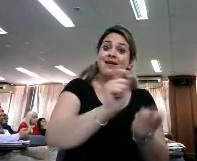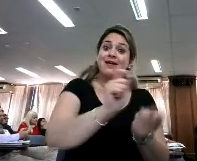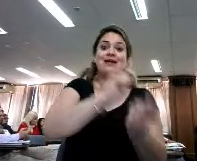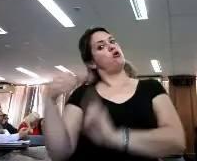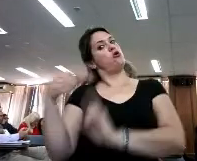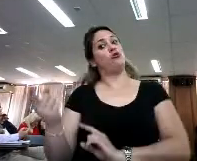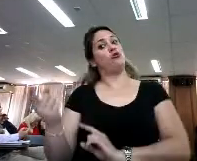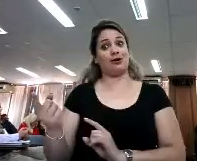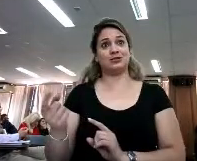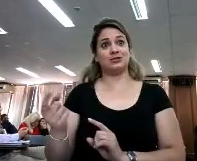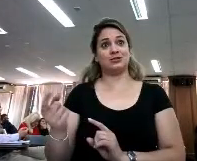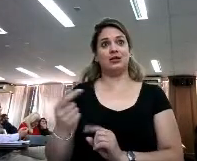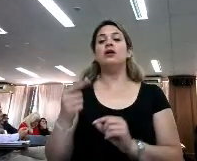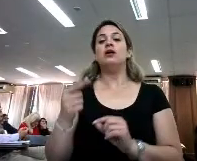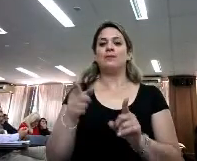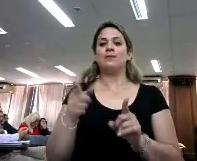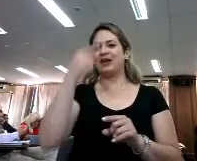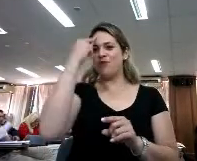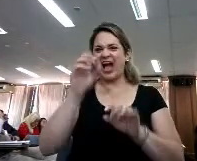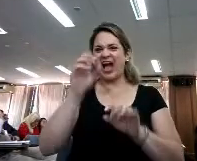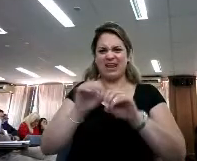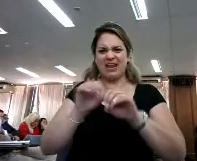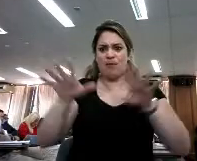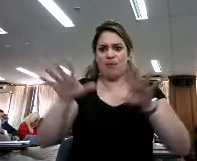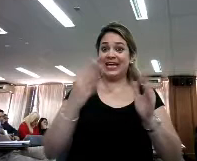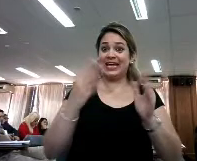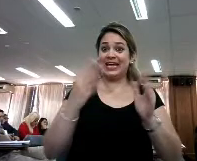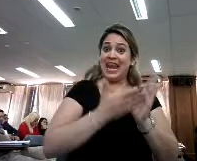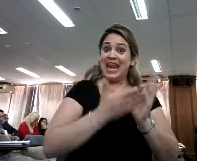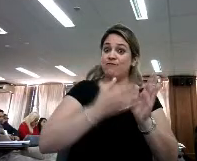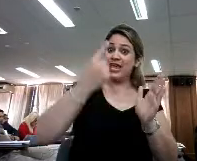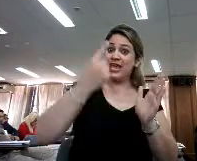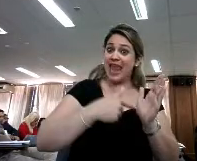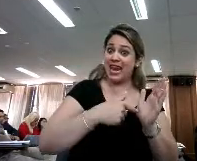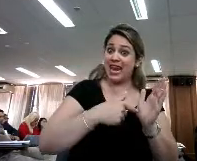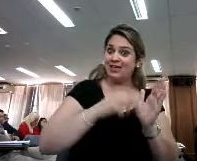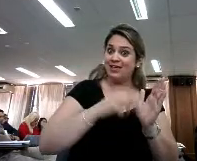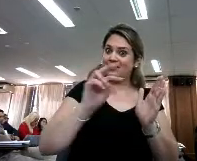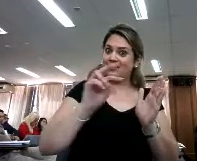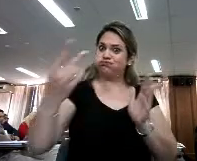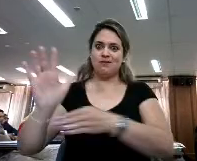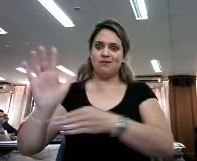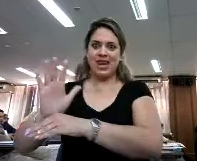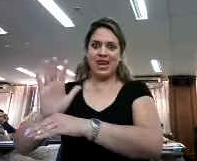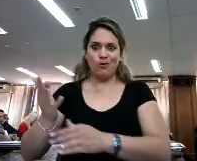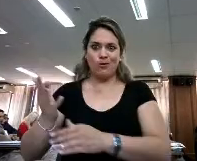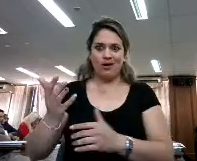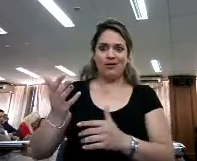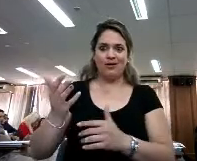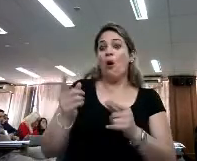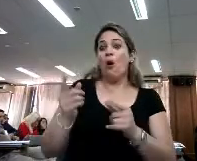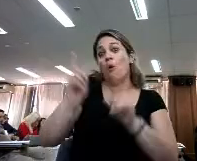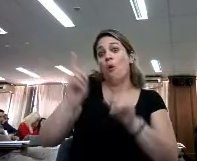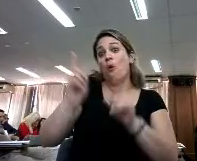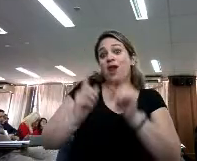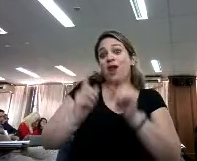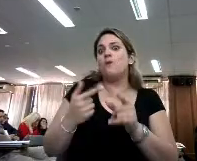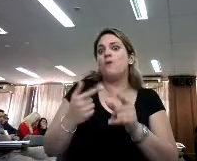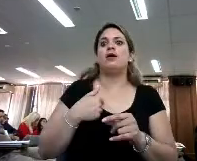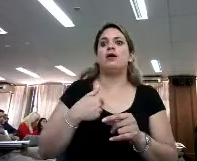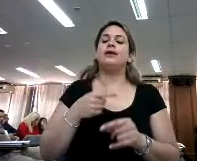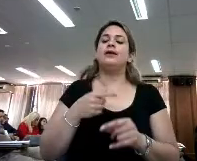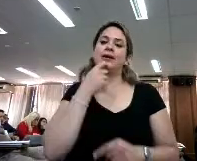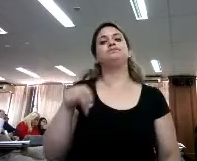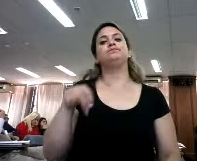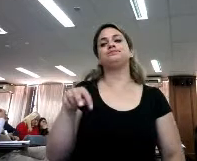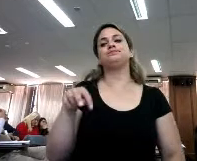así como nació Harry Potter a partir del libro original, pero así también como, por ejemplo, en algún momento iba caminando y